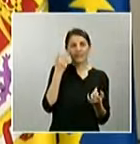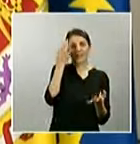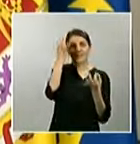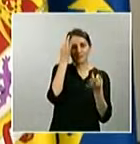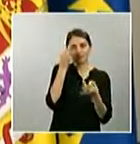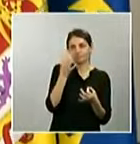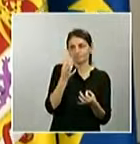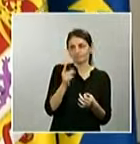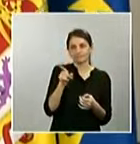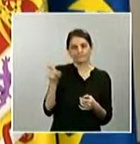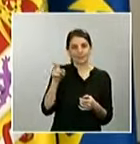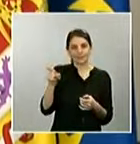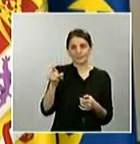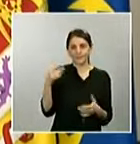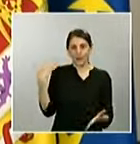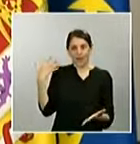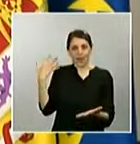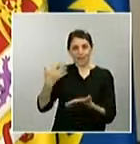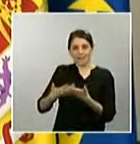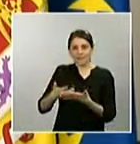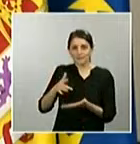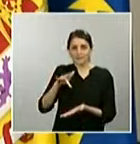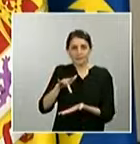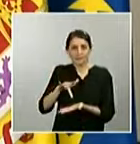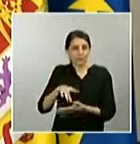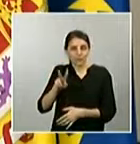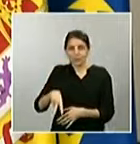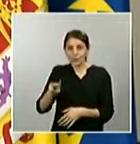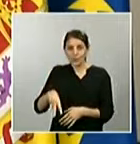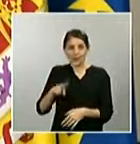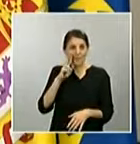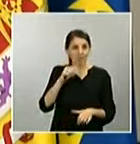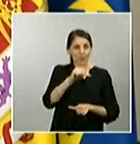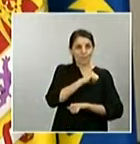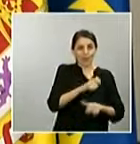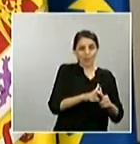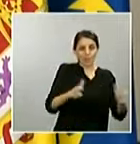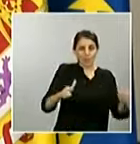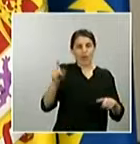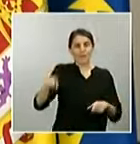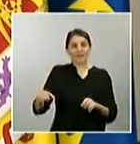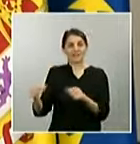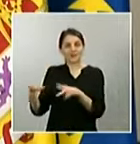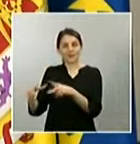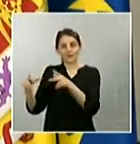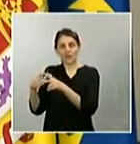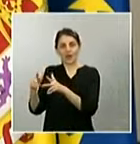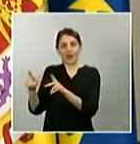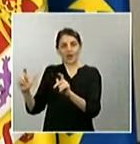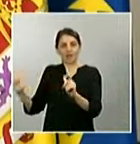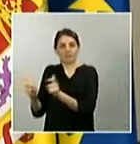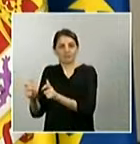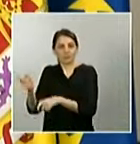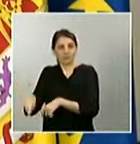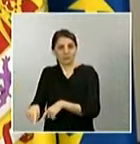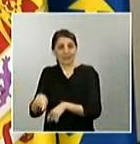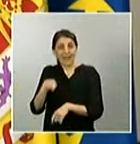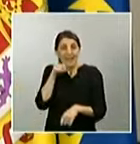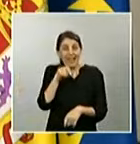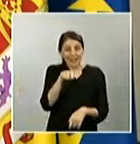el en paro como en en la caída de afiliación pero responden también a una situación absolutamente sin precedentes y